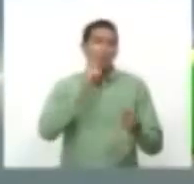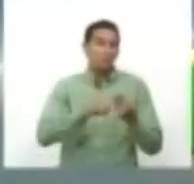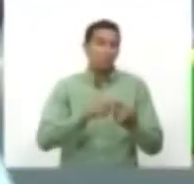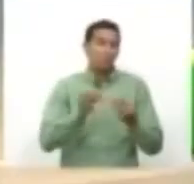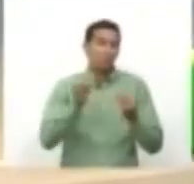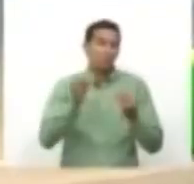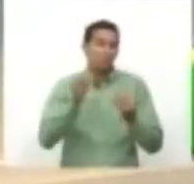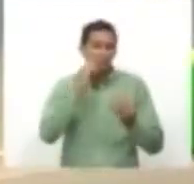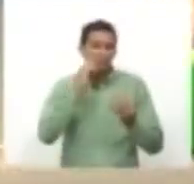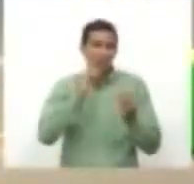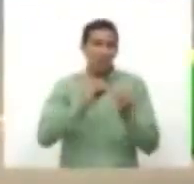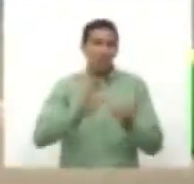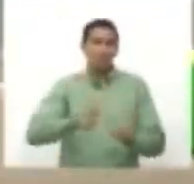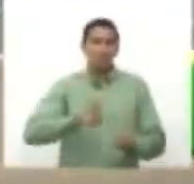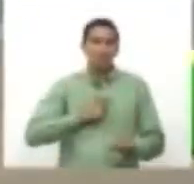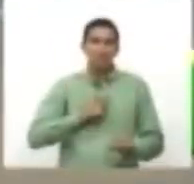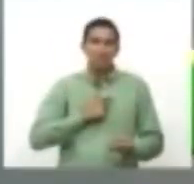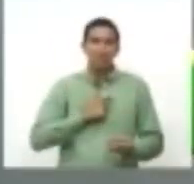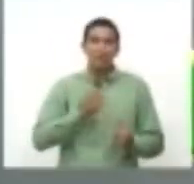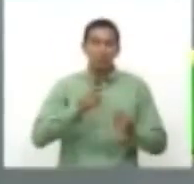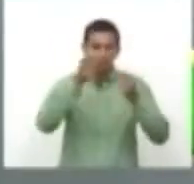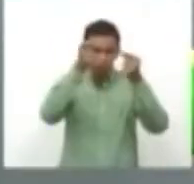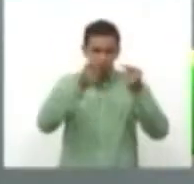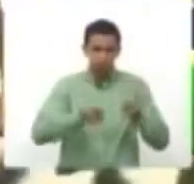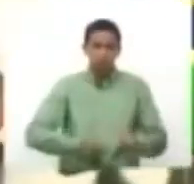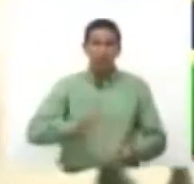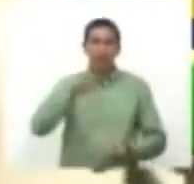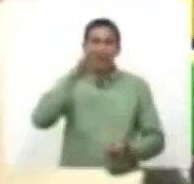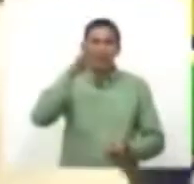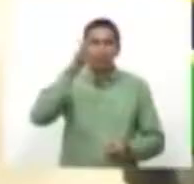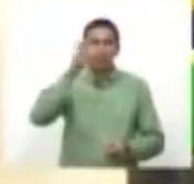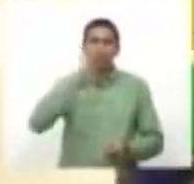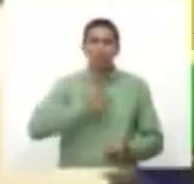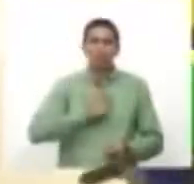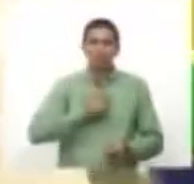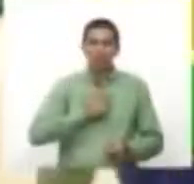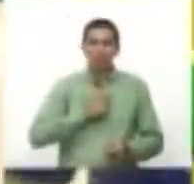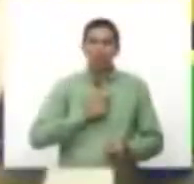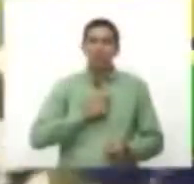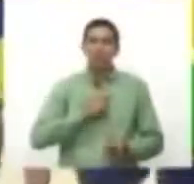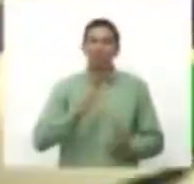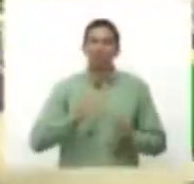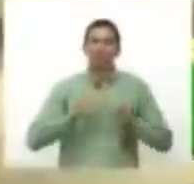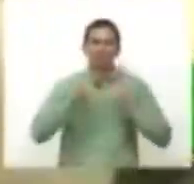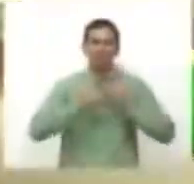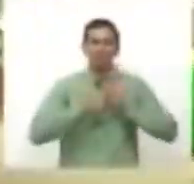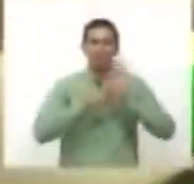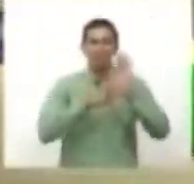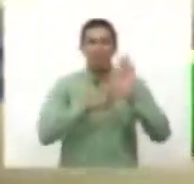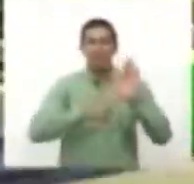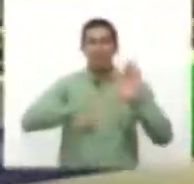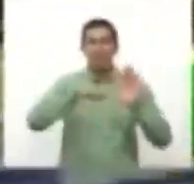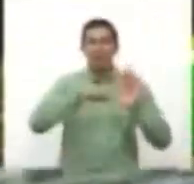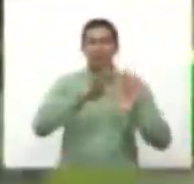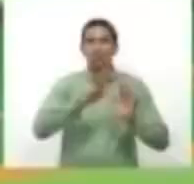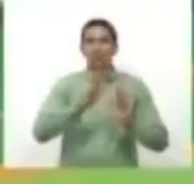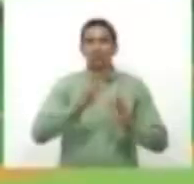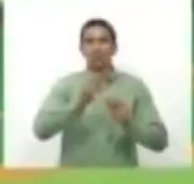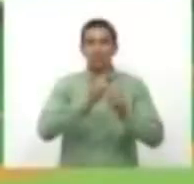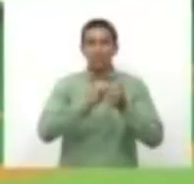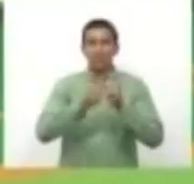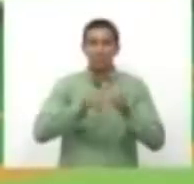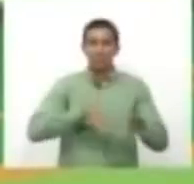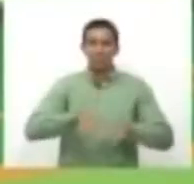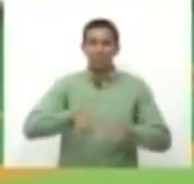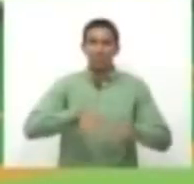Colombia completó su título número 14 en la historia de este certamen, lo que confirma la supremacía de nuestros atletas nacionales.